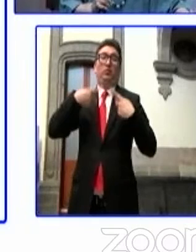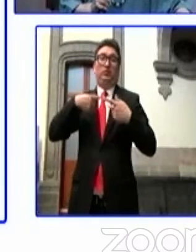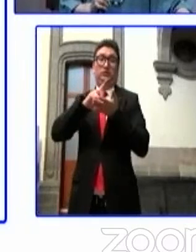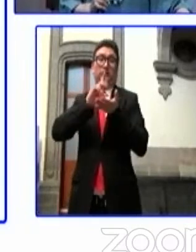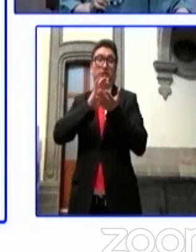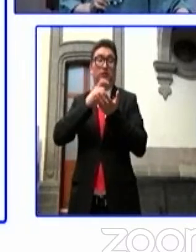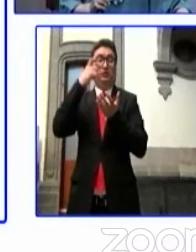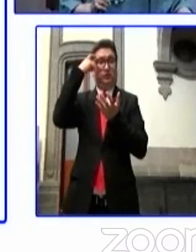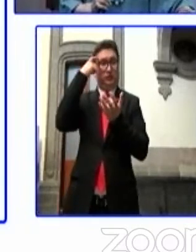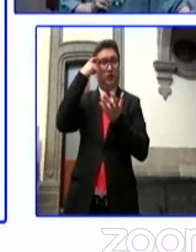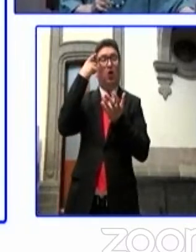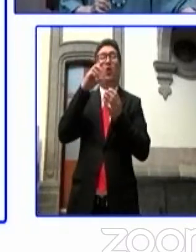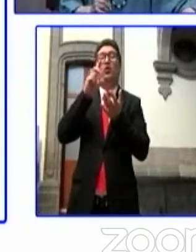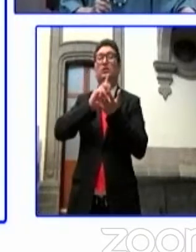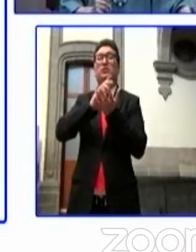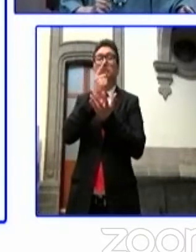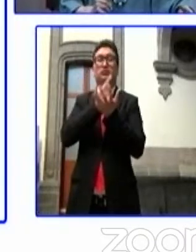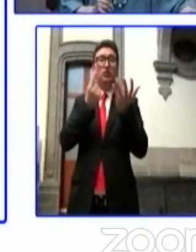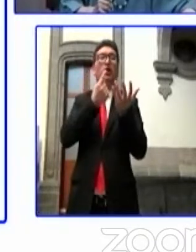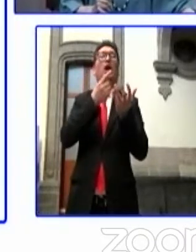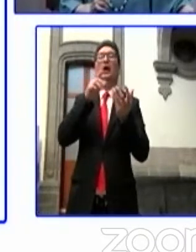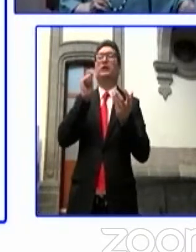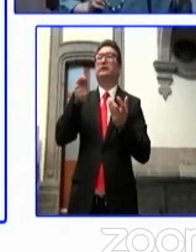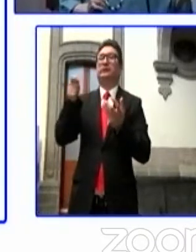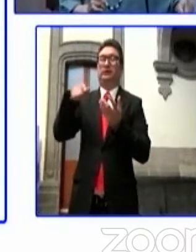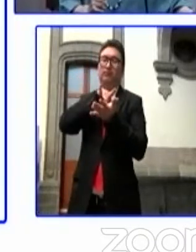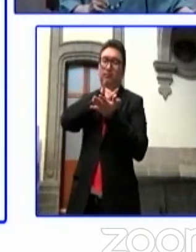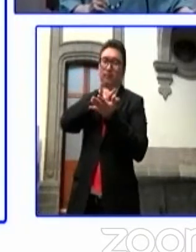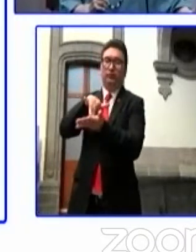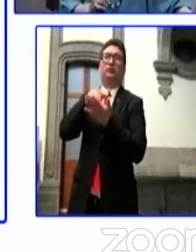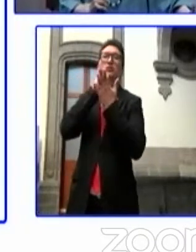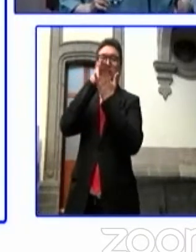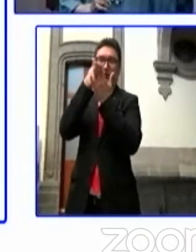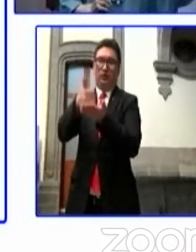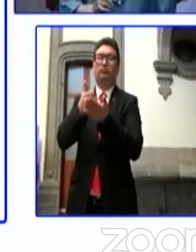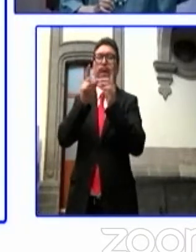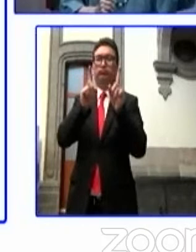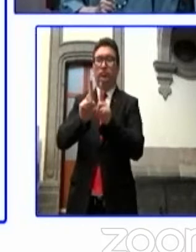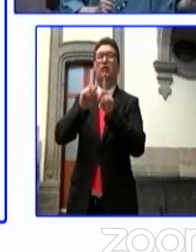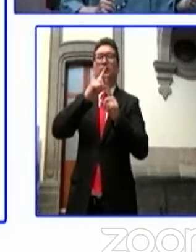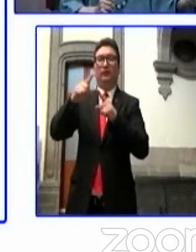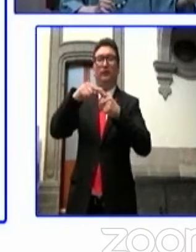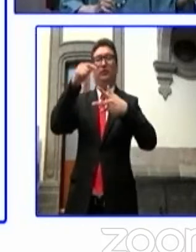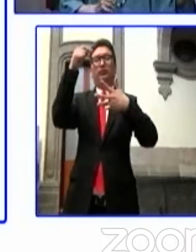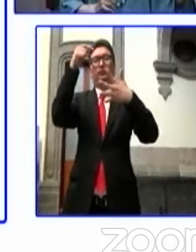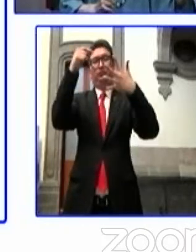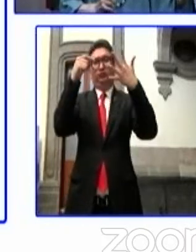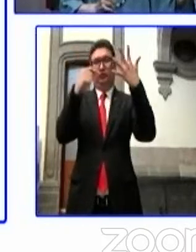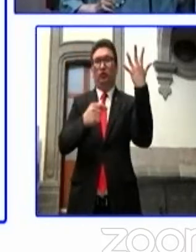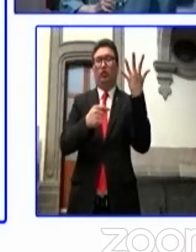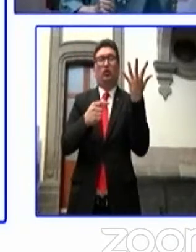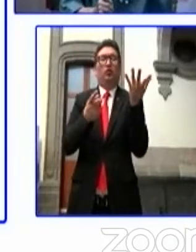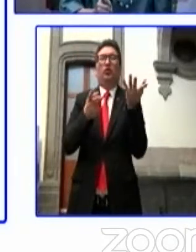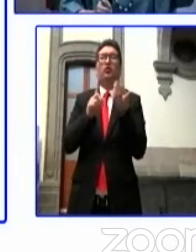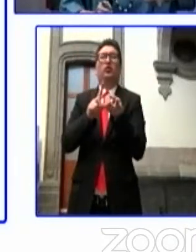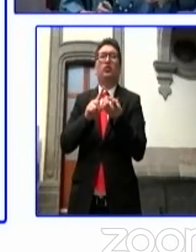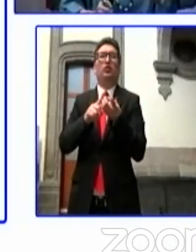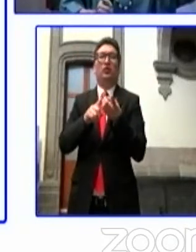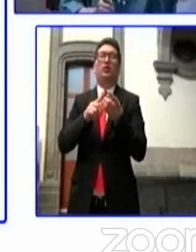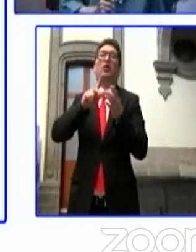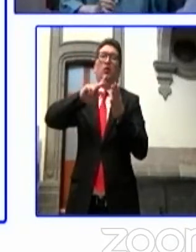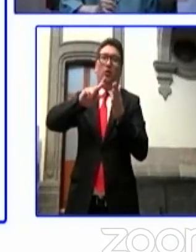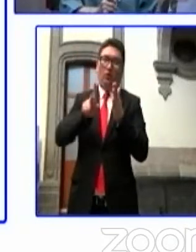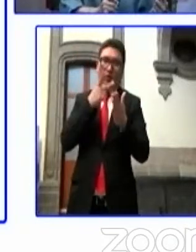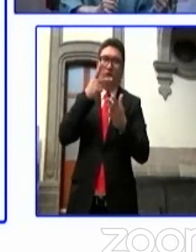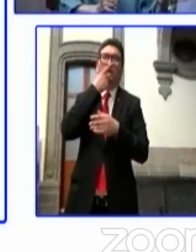psicosocial. Para eso existen las ayudas y las salvaguardas que vienen perfectamente contempladas. Otra vez